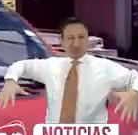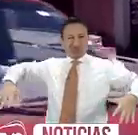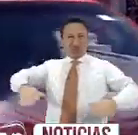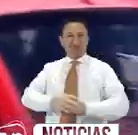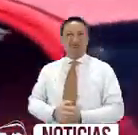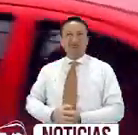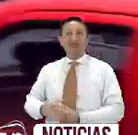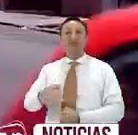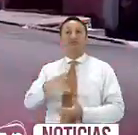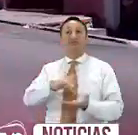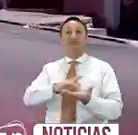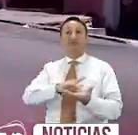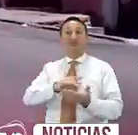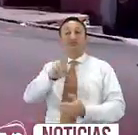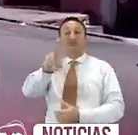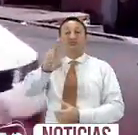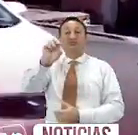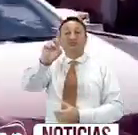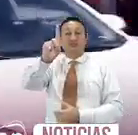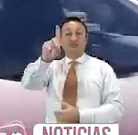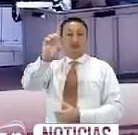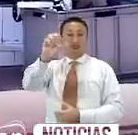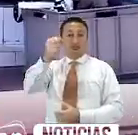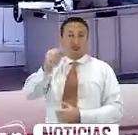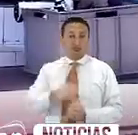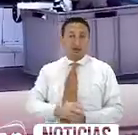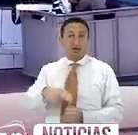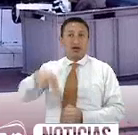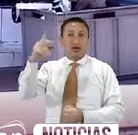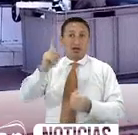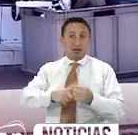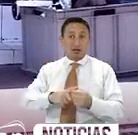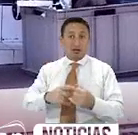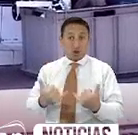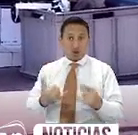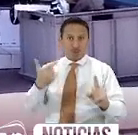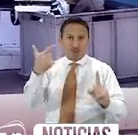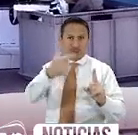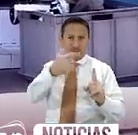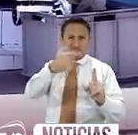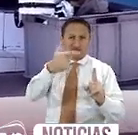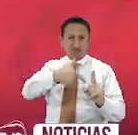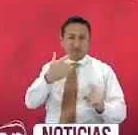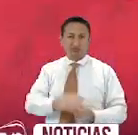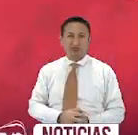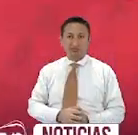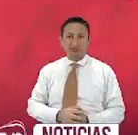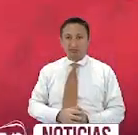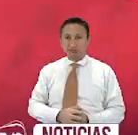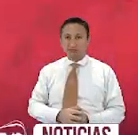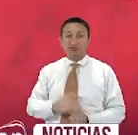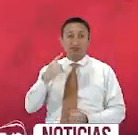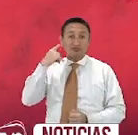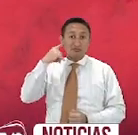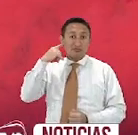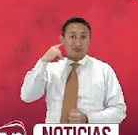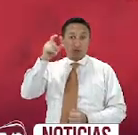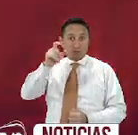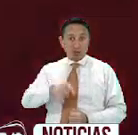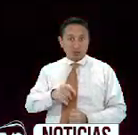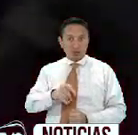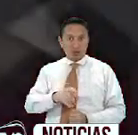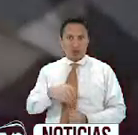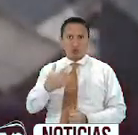Trabajadora de una farmacia en la Arroldós, norte de Quito, hasta que fue acribillada. Varios impactos de bala se escucharon, dicen los